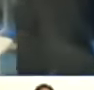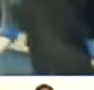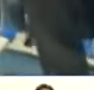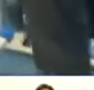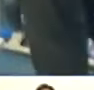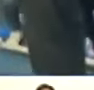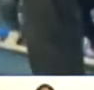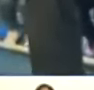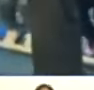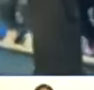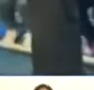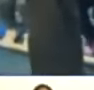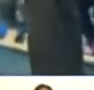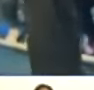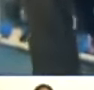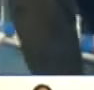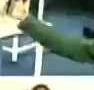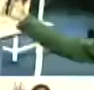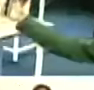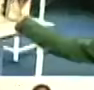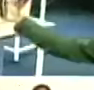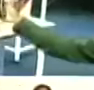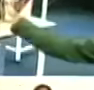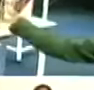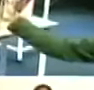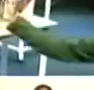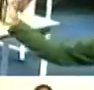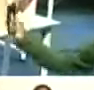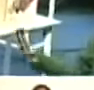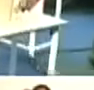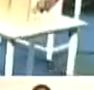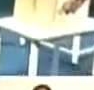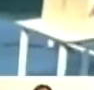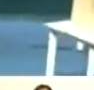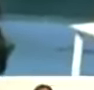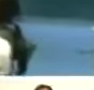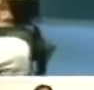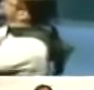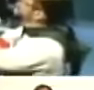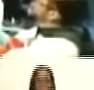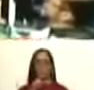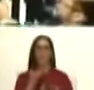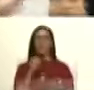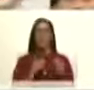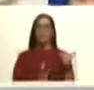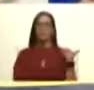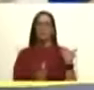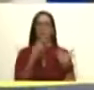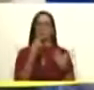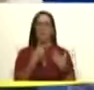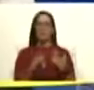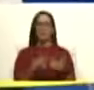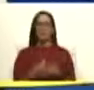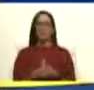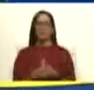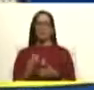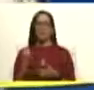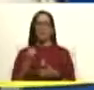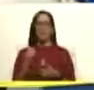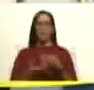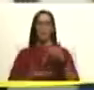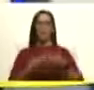personal del Consejo Nacional Electoral. A la orden, presidente. ¿Qué te pareció, Silvia? Bueno, presidente, hemos visto cómo es el